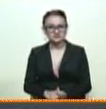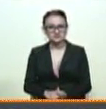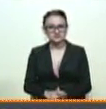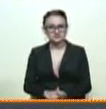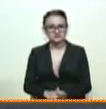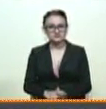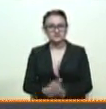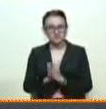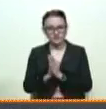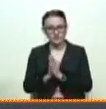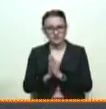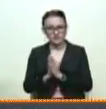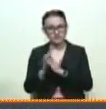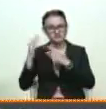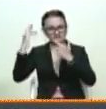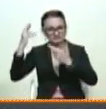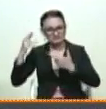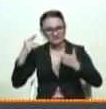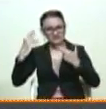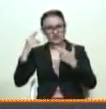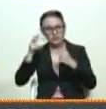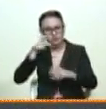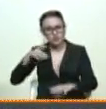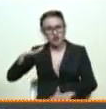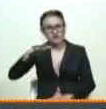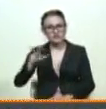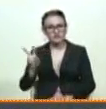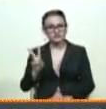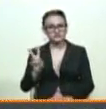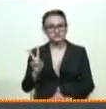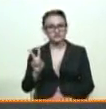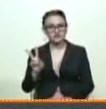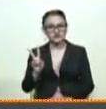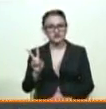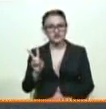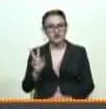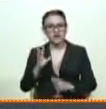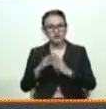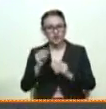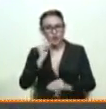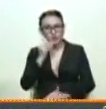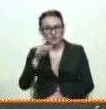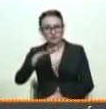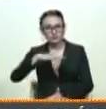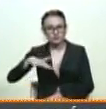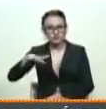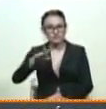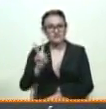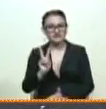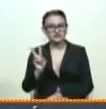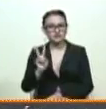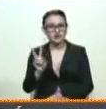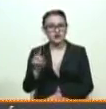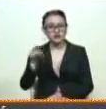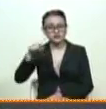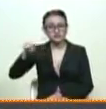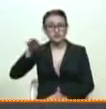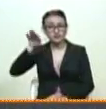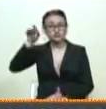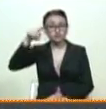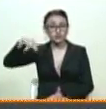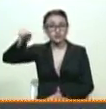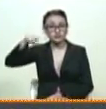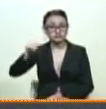Llamo a la reflexión al pueblo de Venezuela y, como siempre, a la juventud venezolana, que es la esperanza de todos